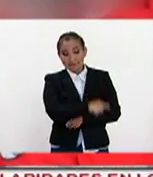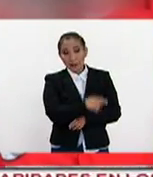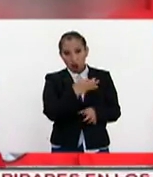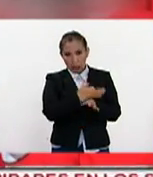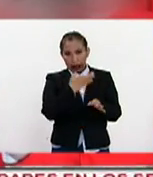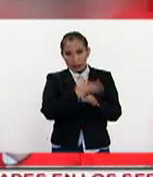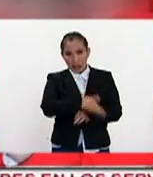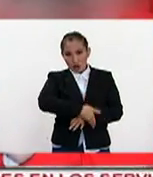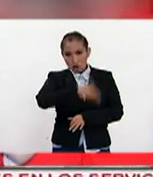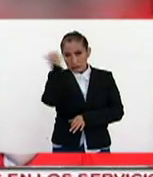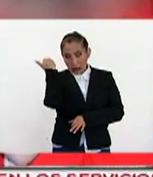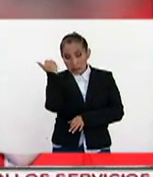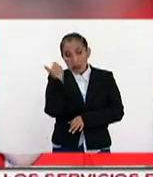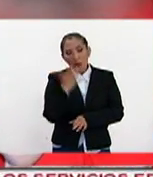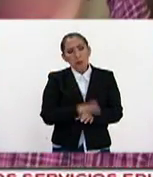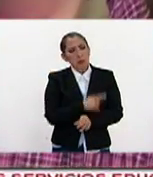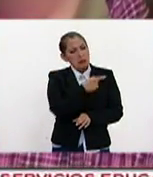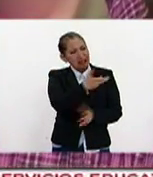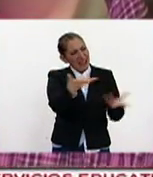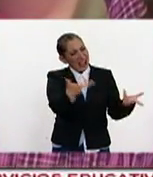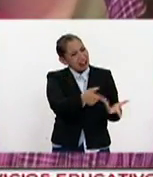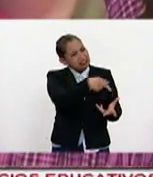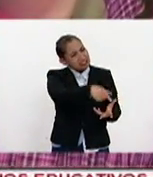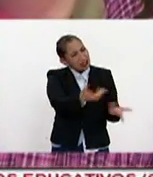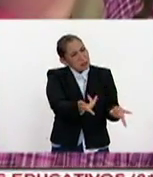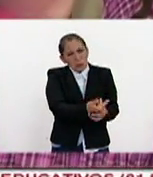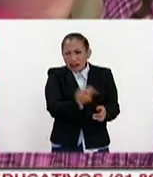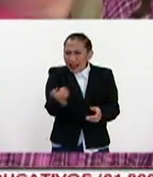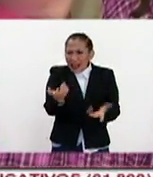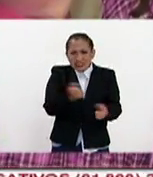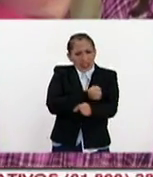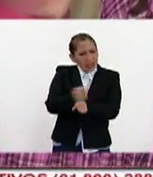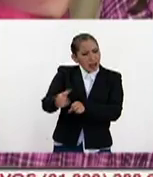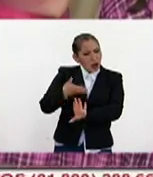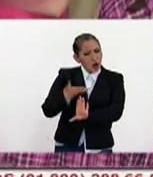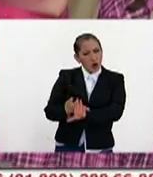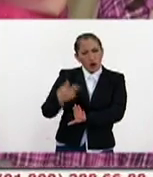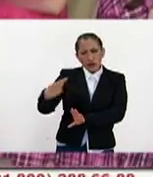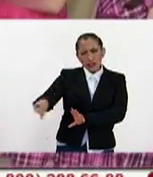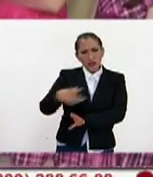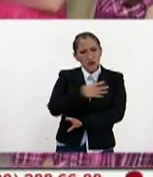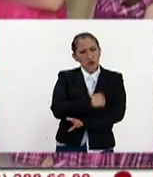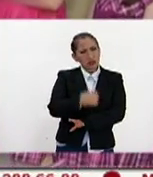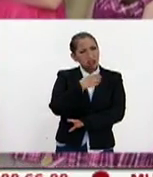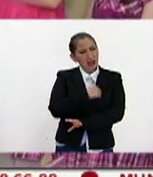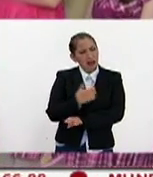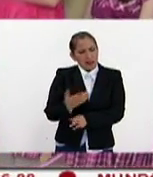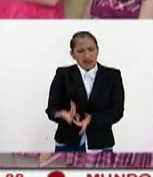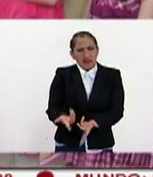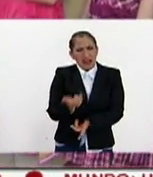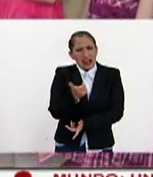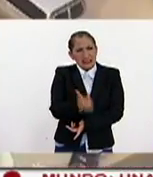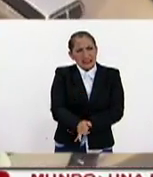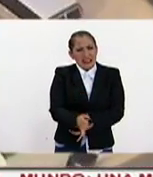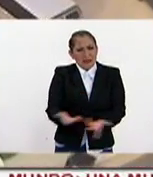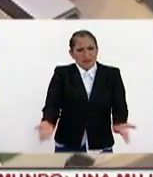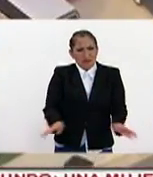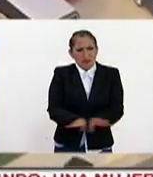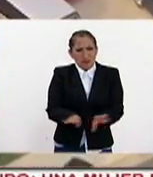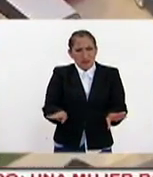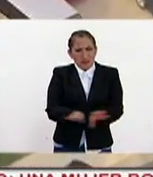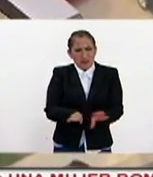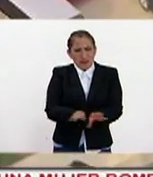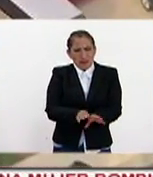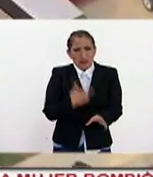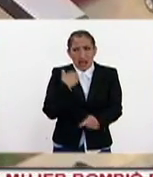lo que se desconoce es por qué, los motivos que llevaron a esta pareja a tener así a sus